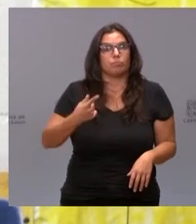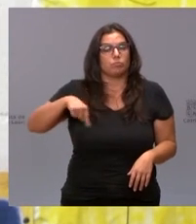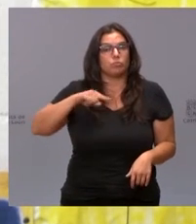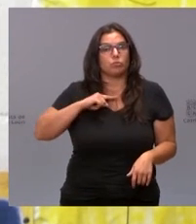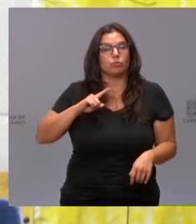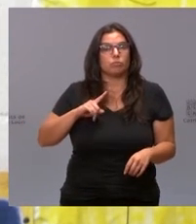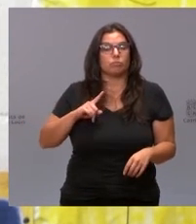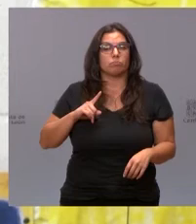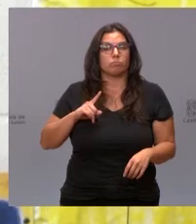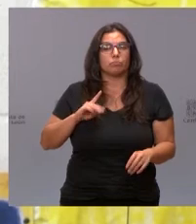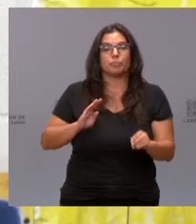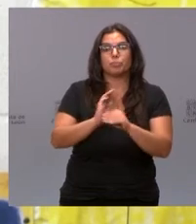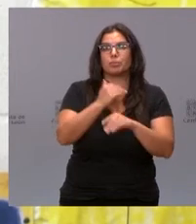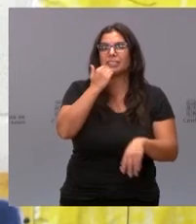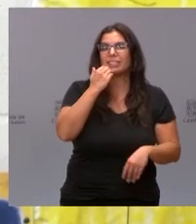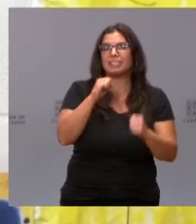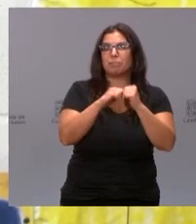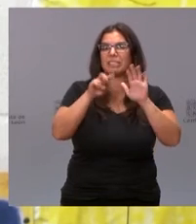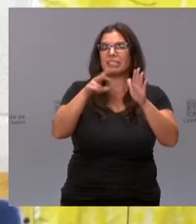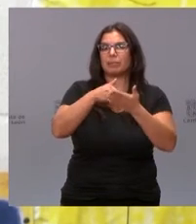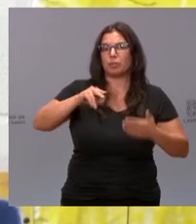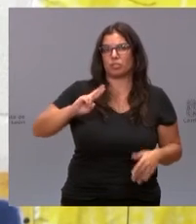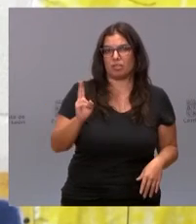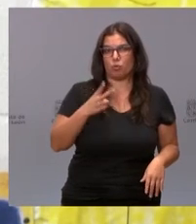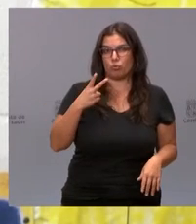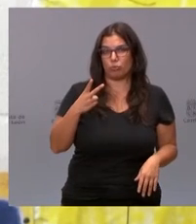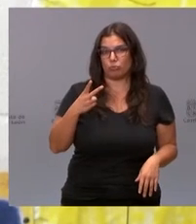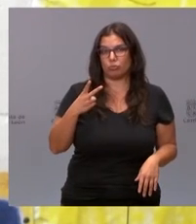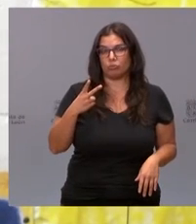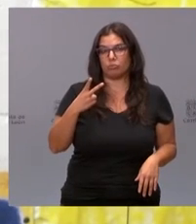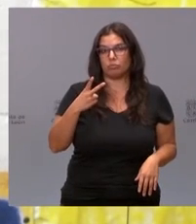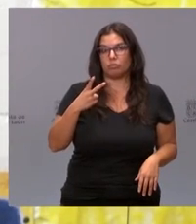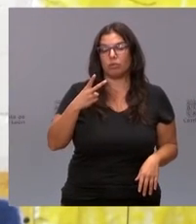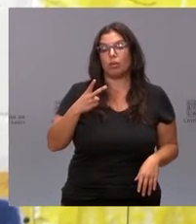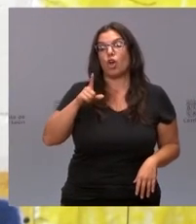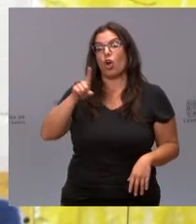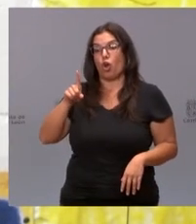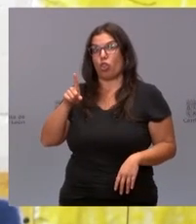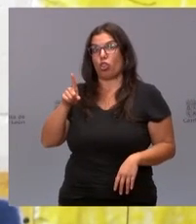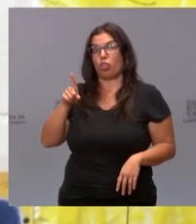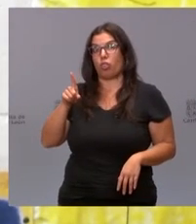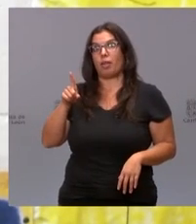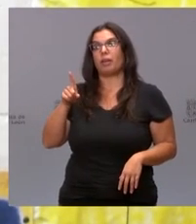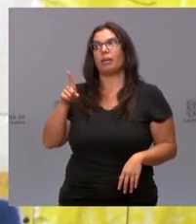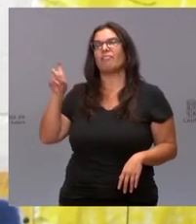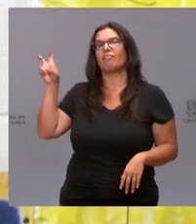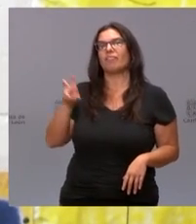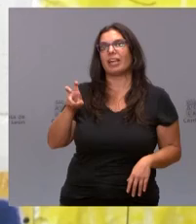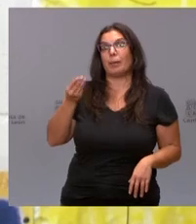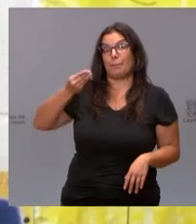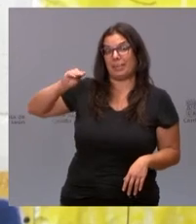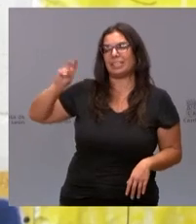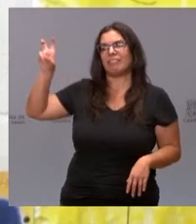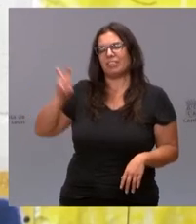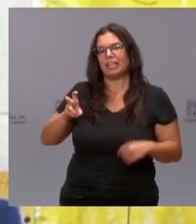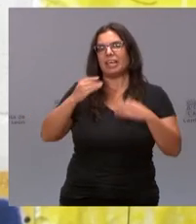destinar casi 27 millones de euros, más 11 que recibimos a través de los